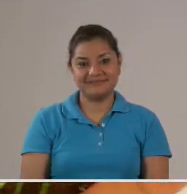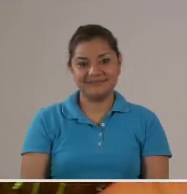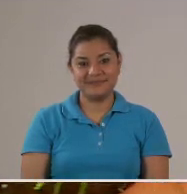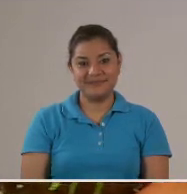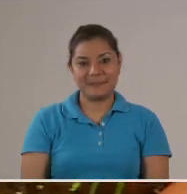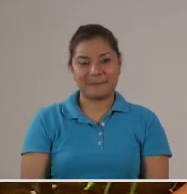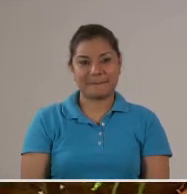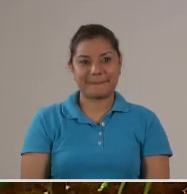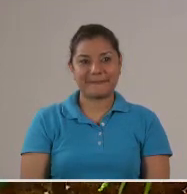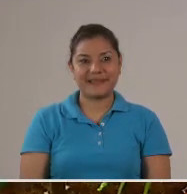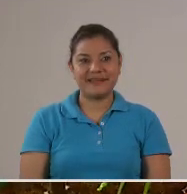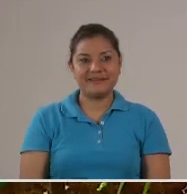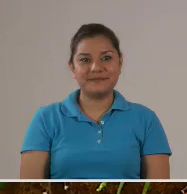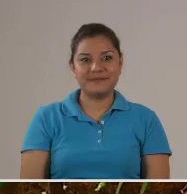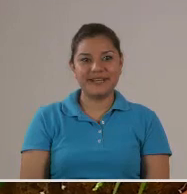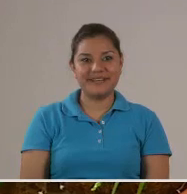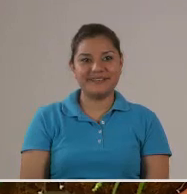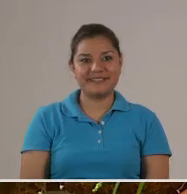México